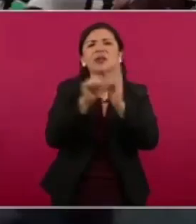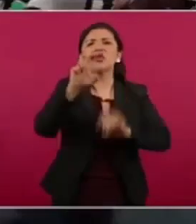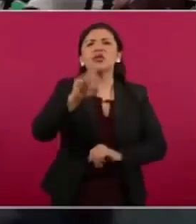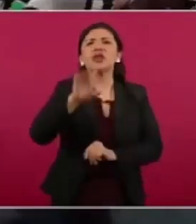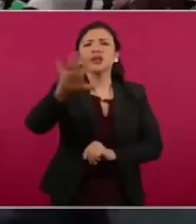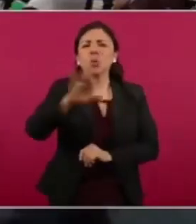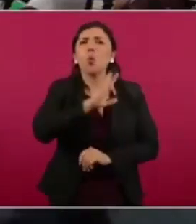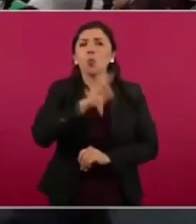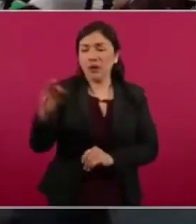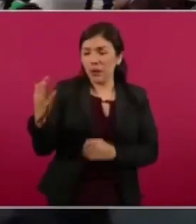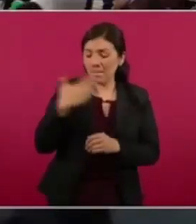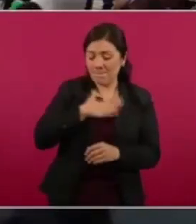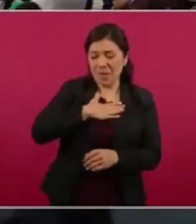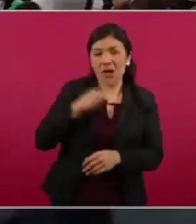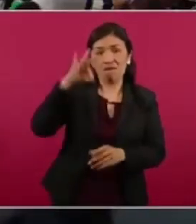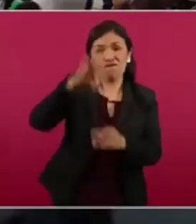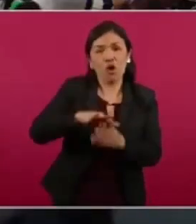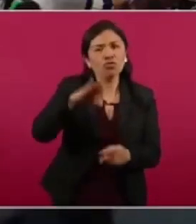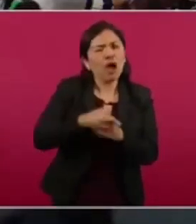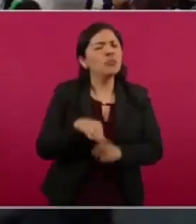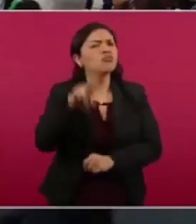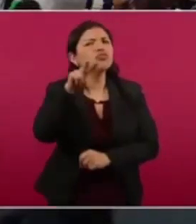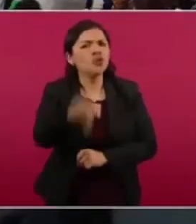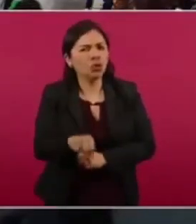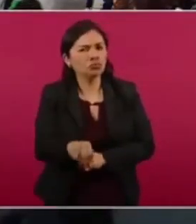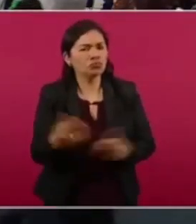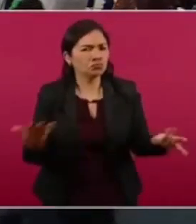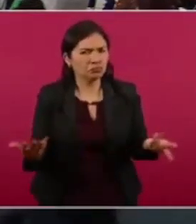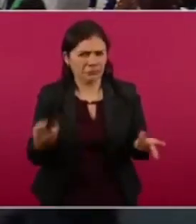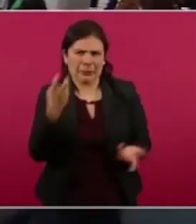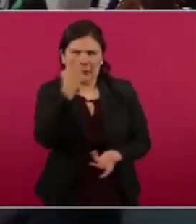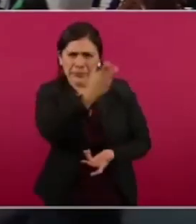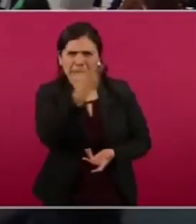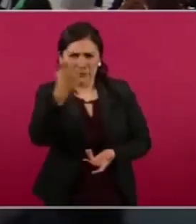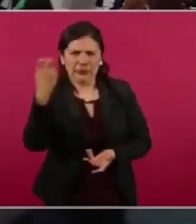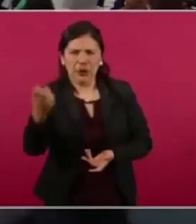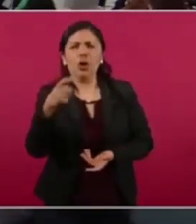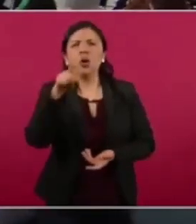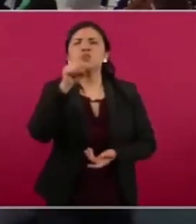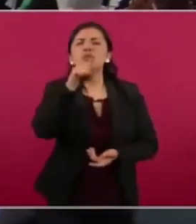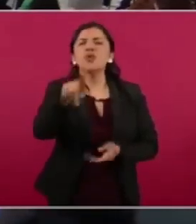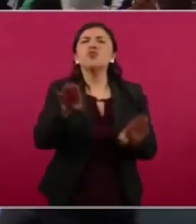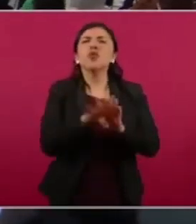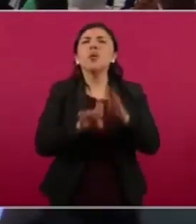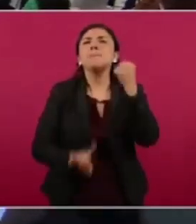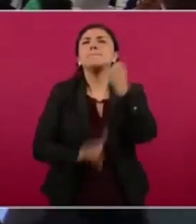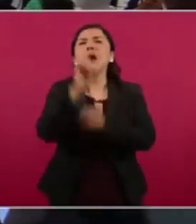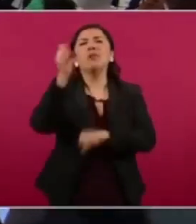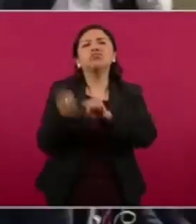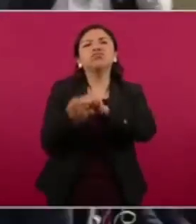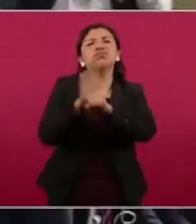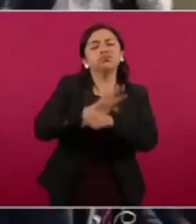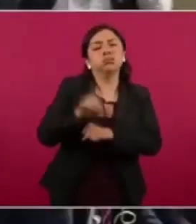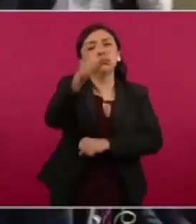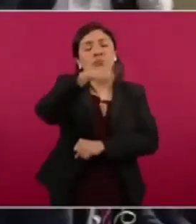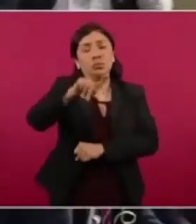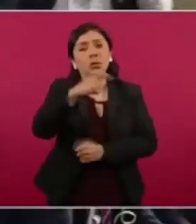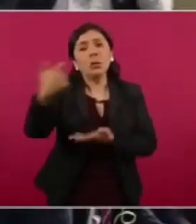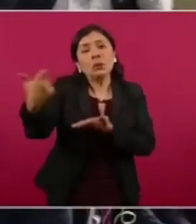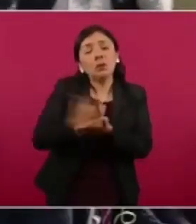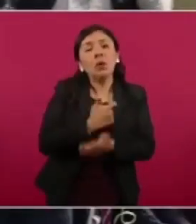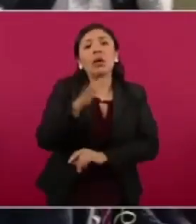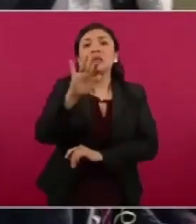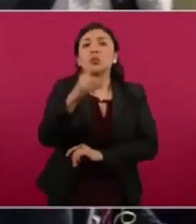derecho a votar. Ellos han contribuido, como usted lo dijo, en el golpe pandémico con más de 51 mil millones